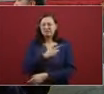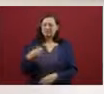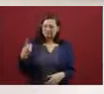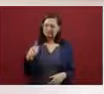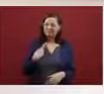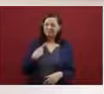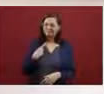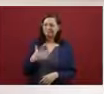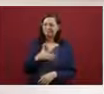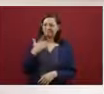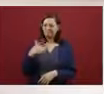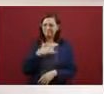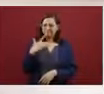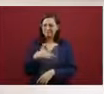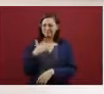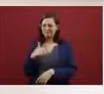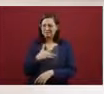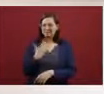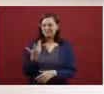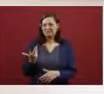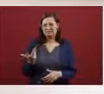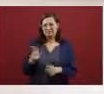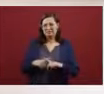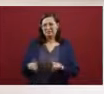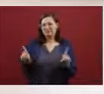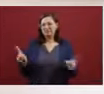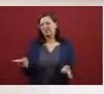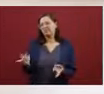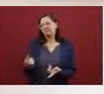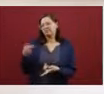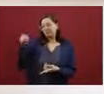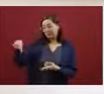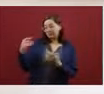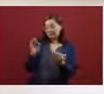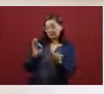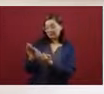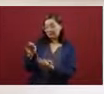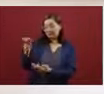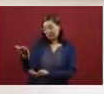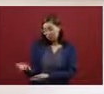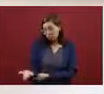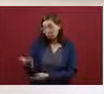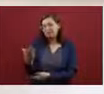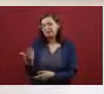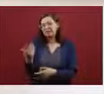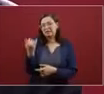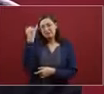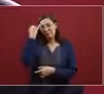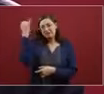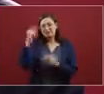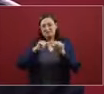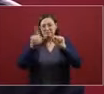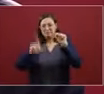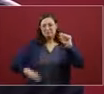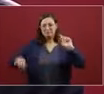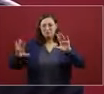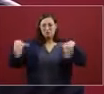Palacio Nacional, aquí cerca con usted, pues cómo estaremos y cómo estarán los mexicanos allá afuera,